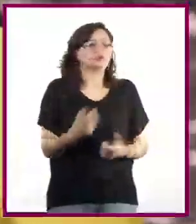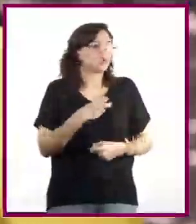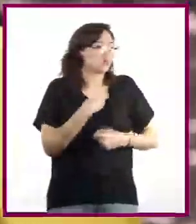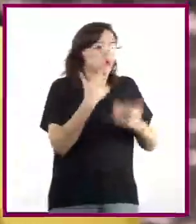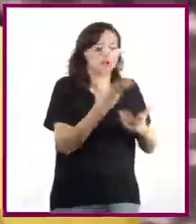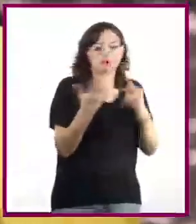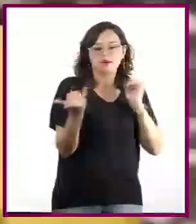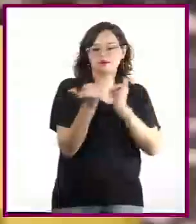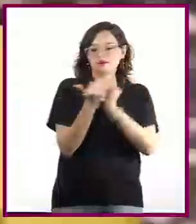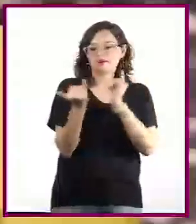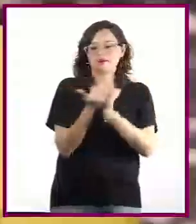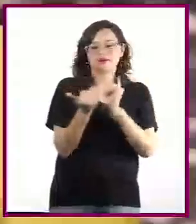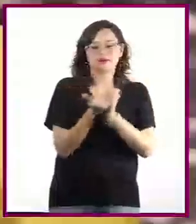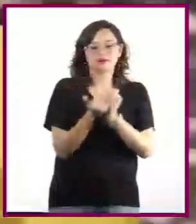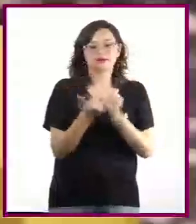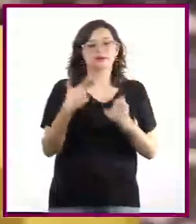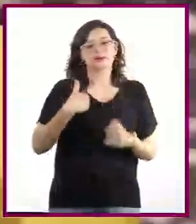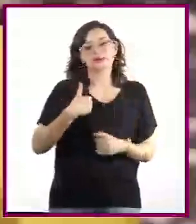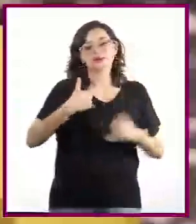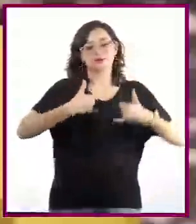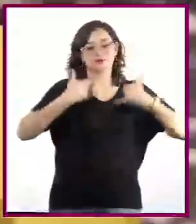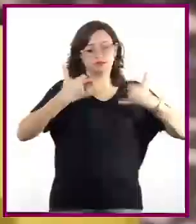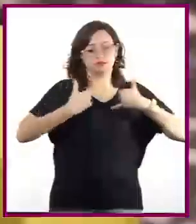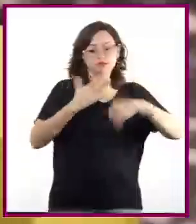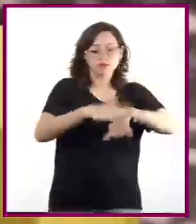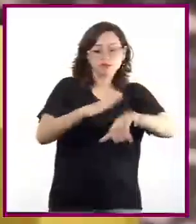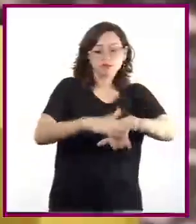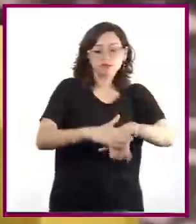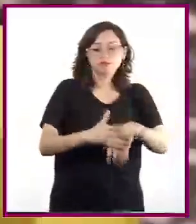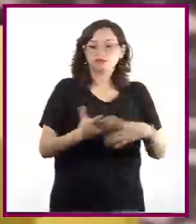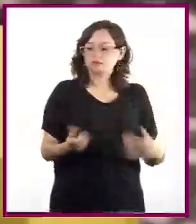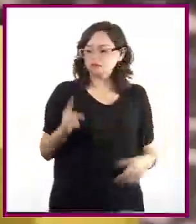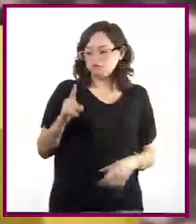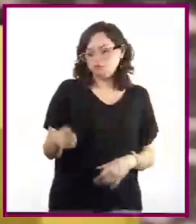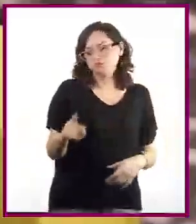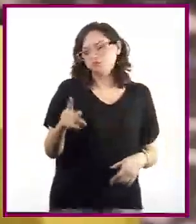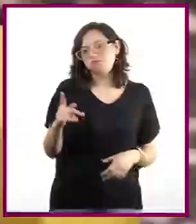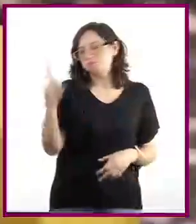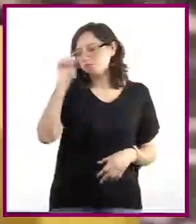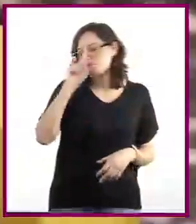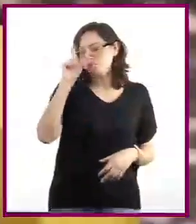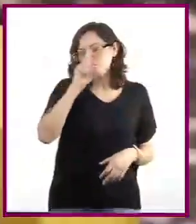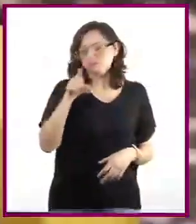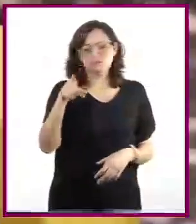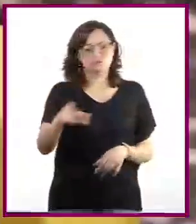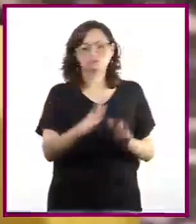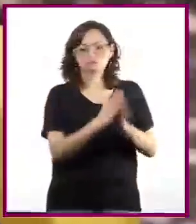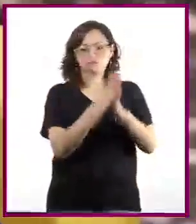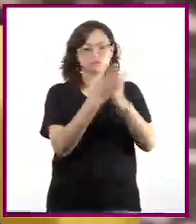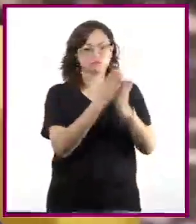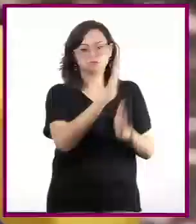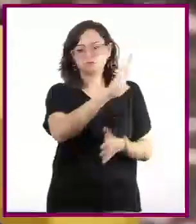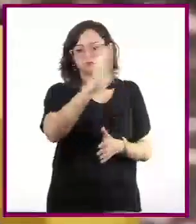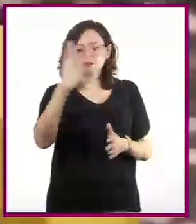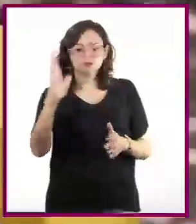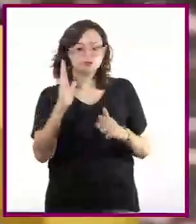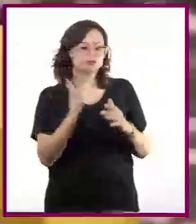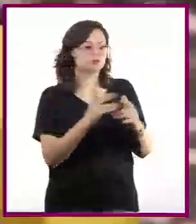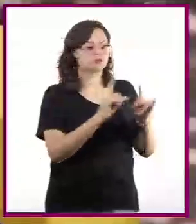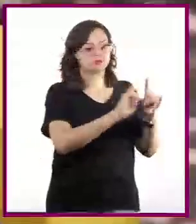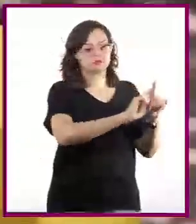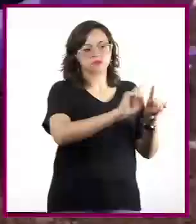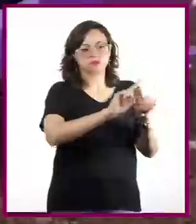poemas ocurre lo mismo. Y yo a los jóvenes que me preguntan eso les digo, pues vayan a una librería, pidan una antología de